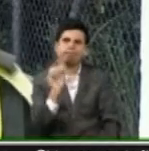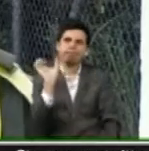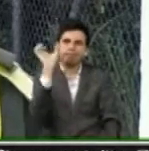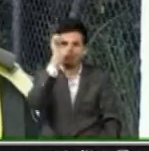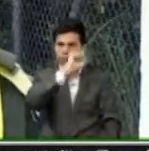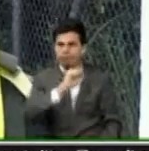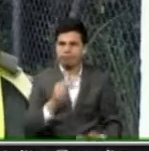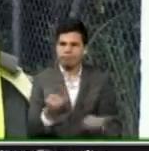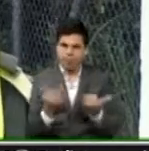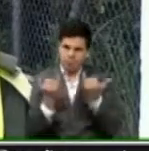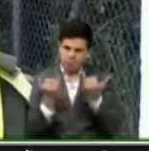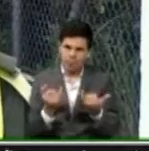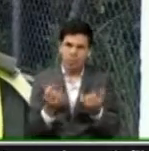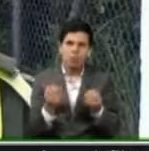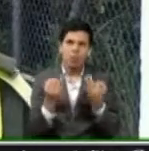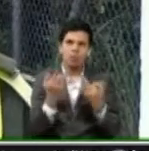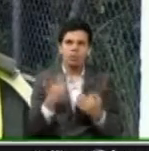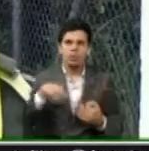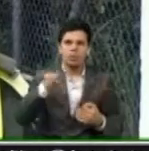tuvimos